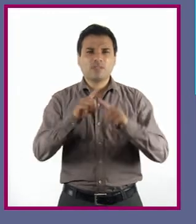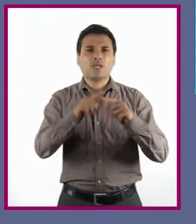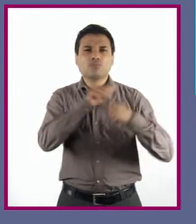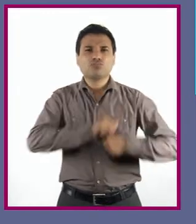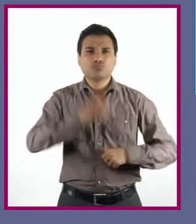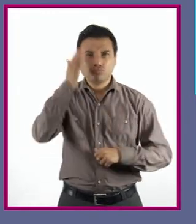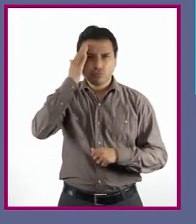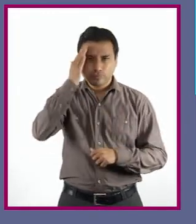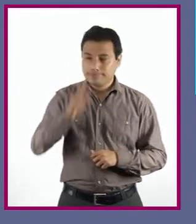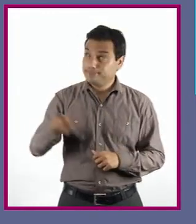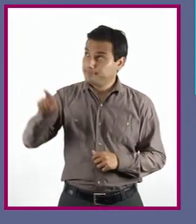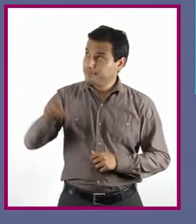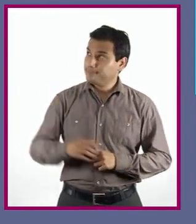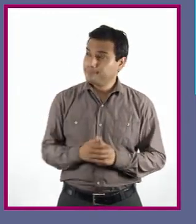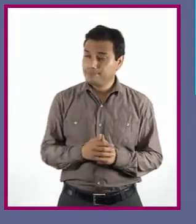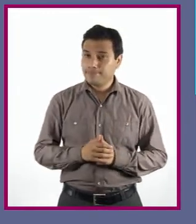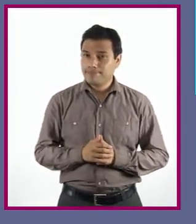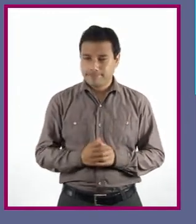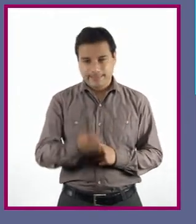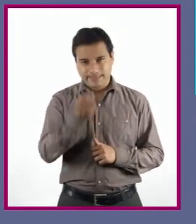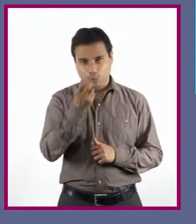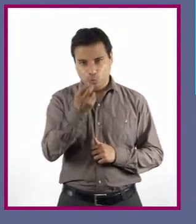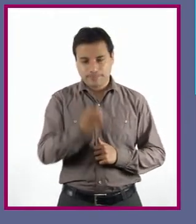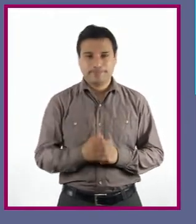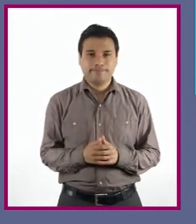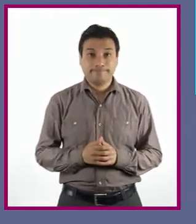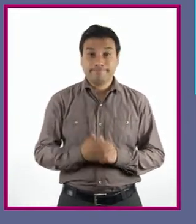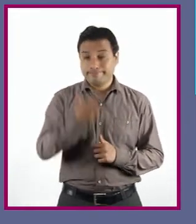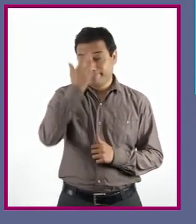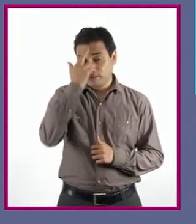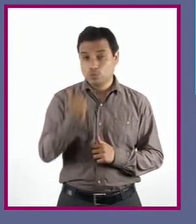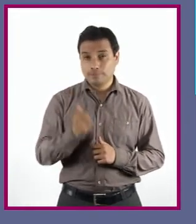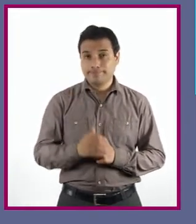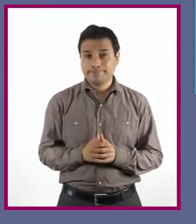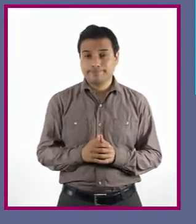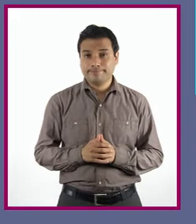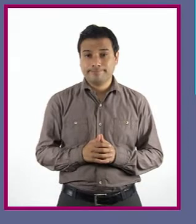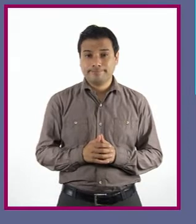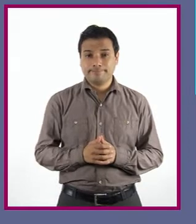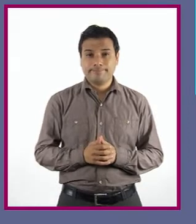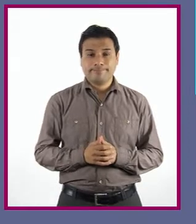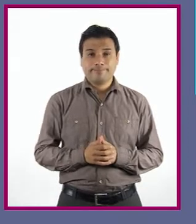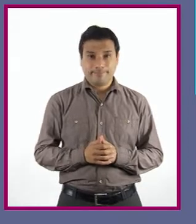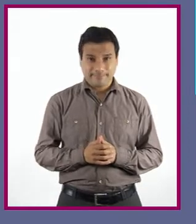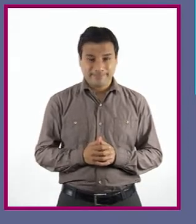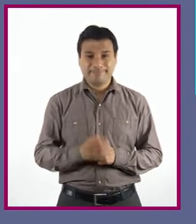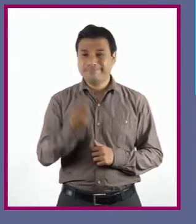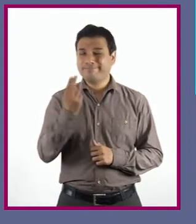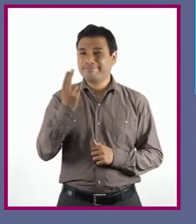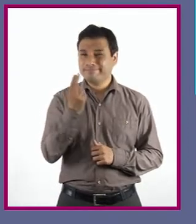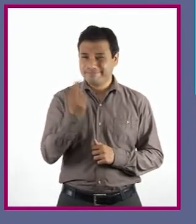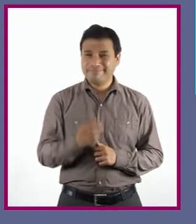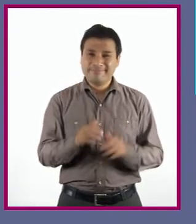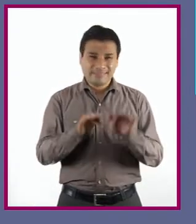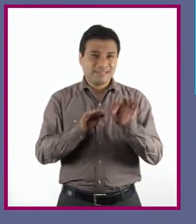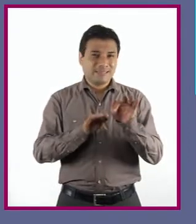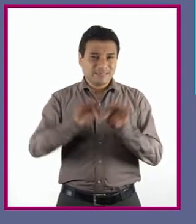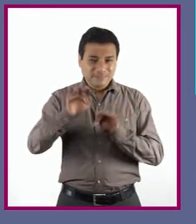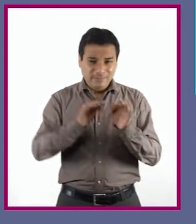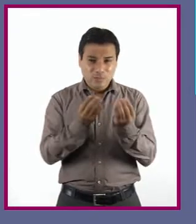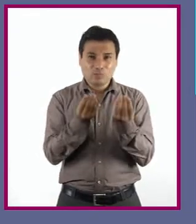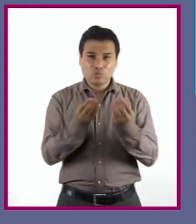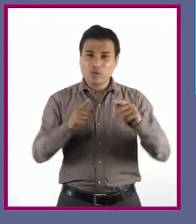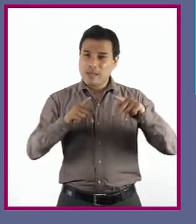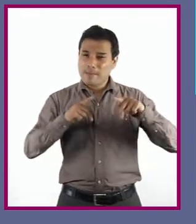Federal de Electricidad. Sí, Electra, tienes razón. Para eso se ha requerido de un enorme esfuerzo. Miles